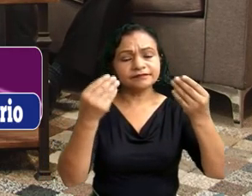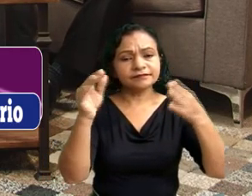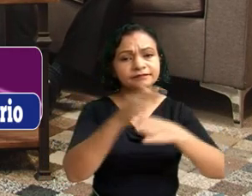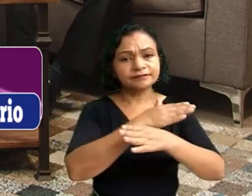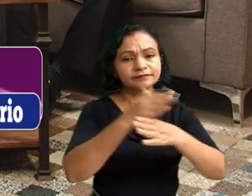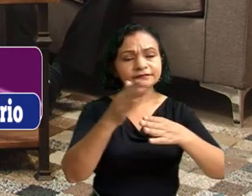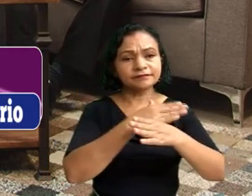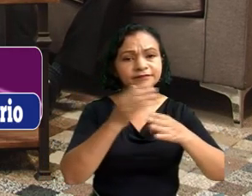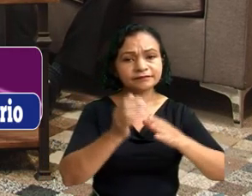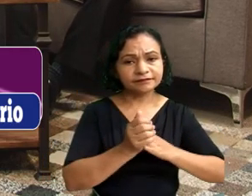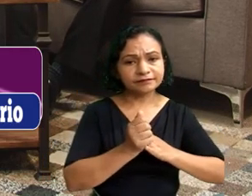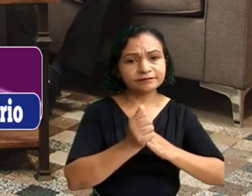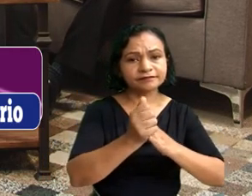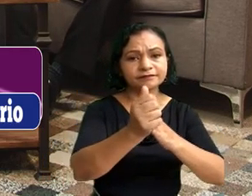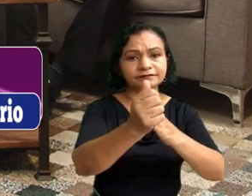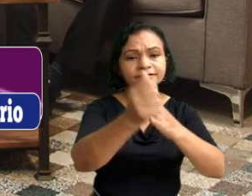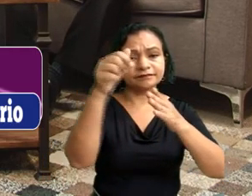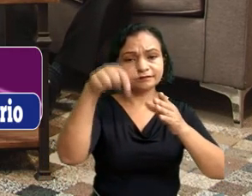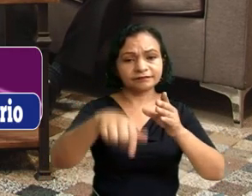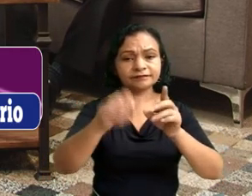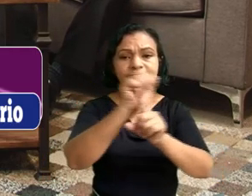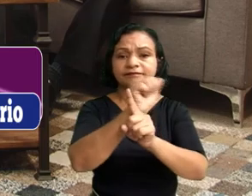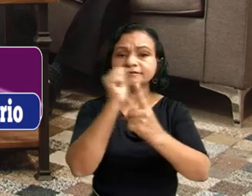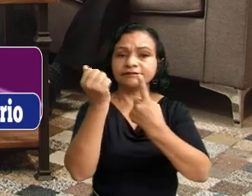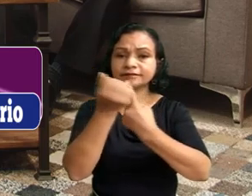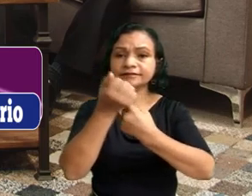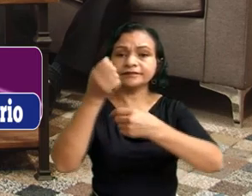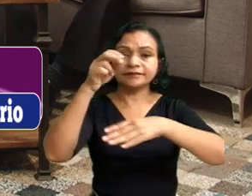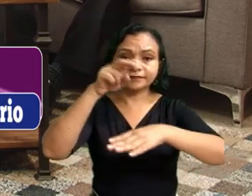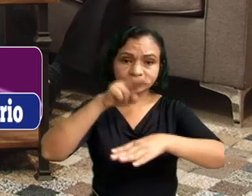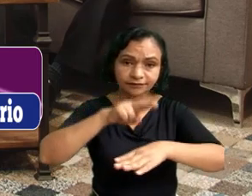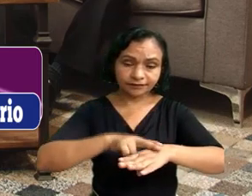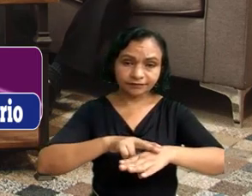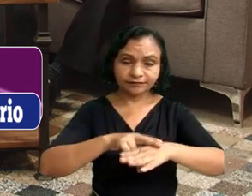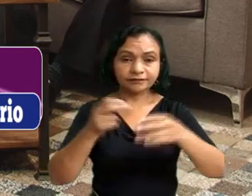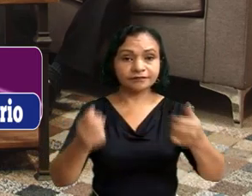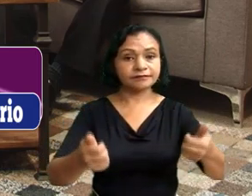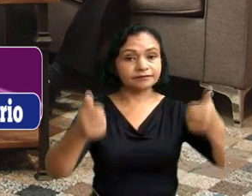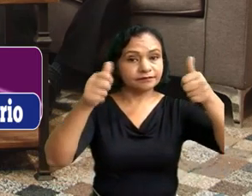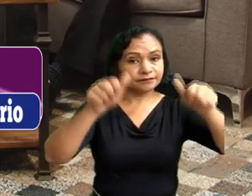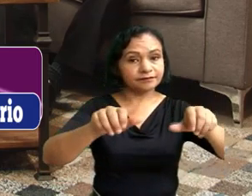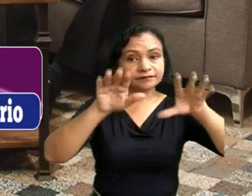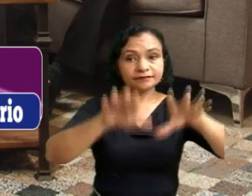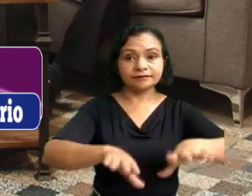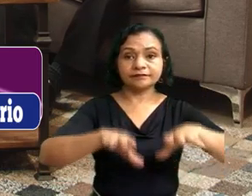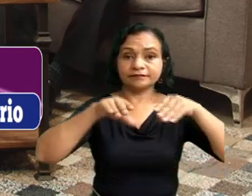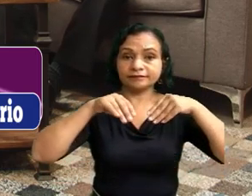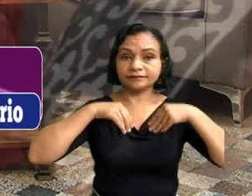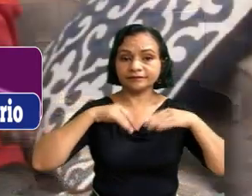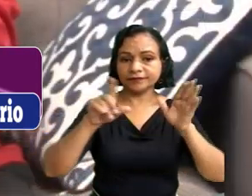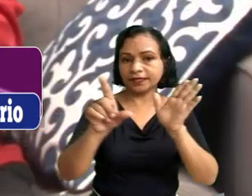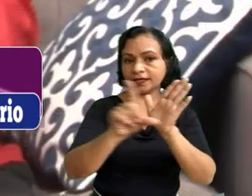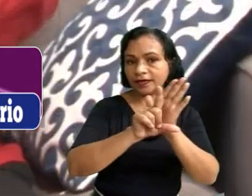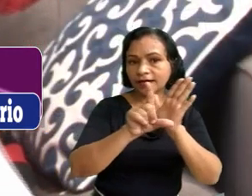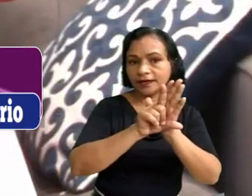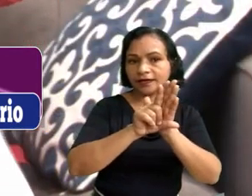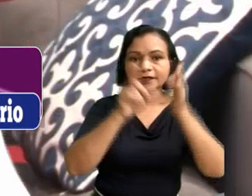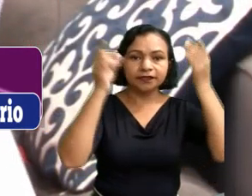ese camino y aquí en la asamblea nacional se aprobó la ley de cultura de